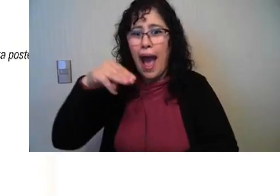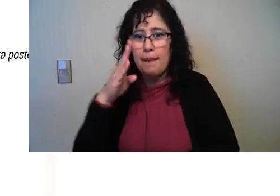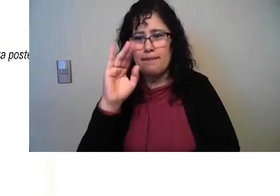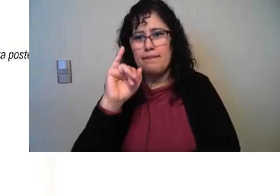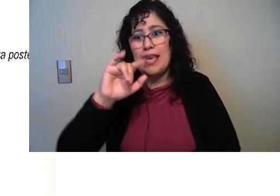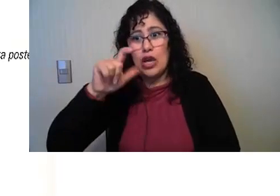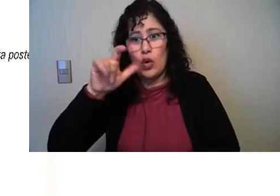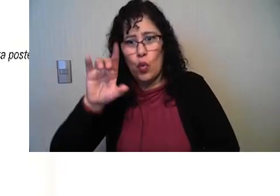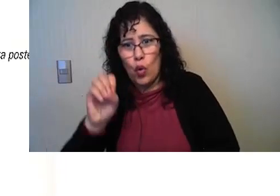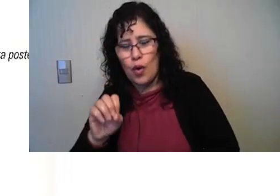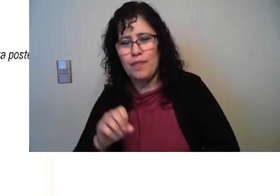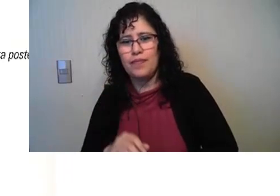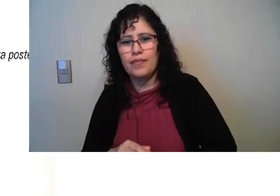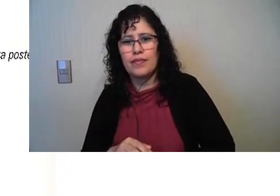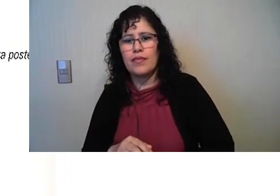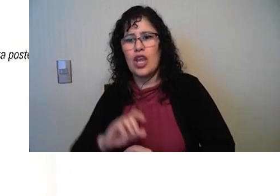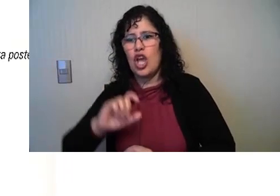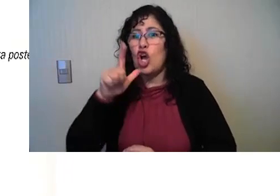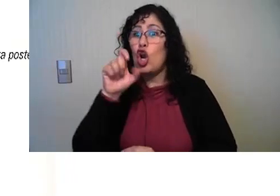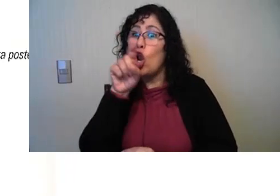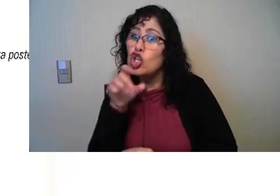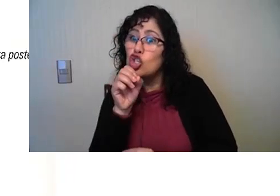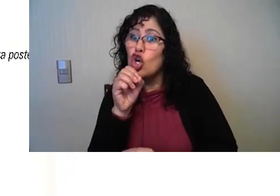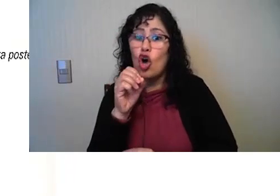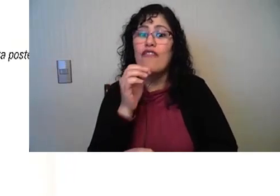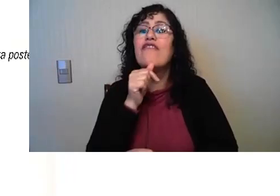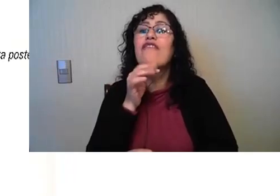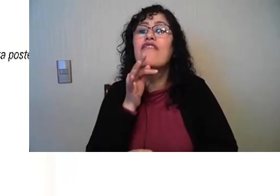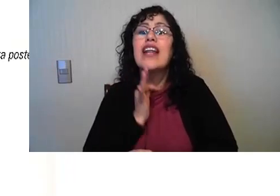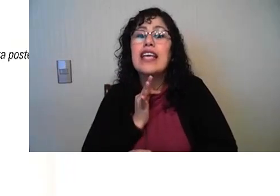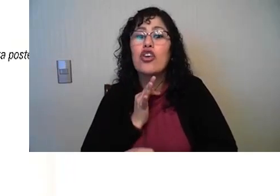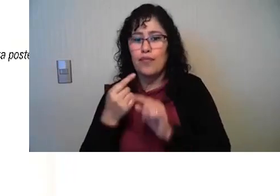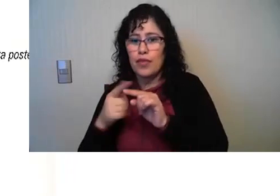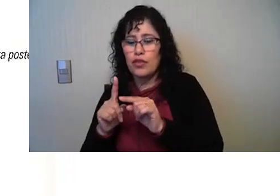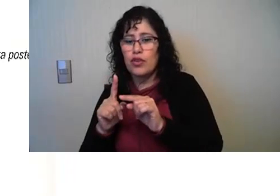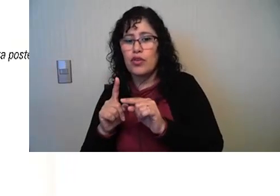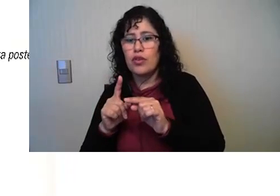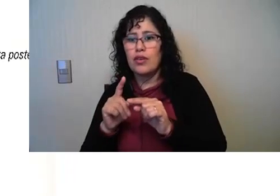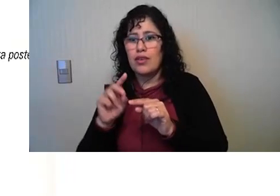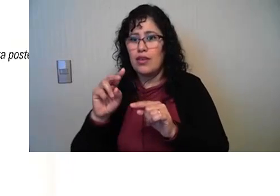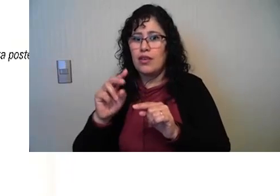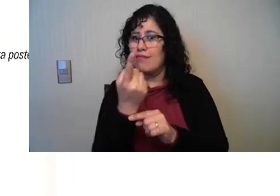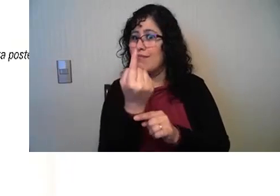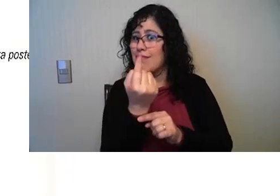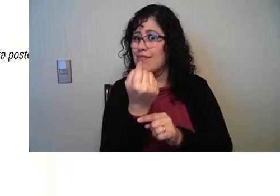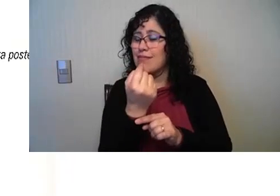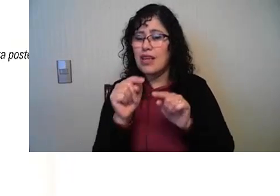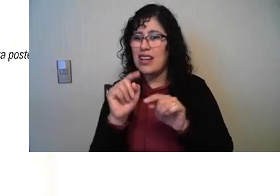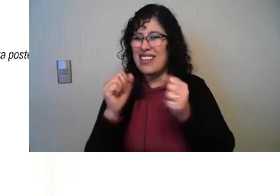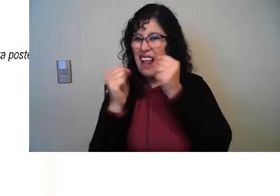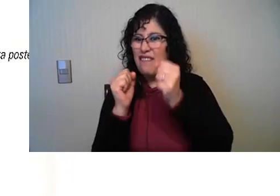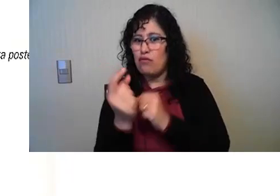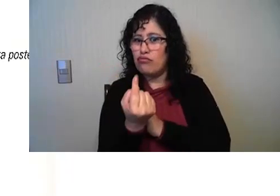para el glosofaringeo, para el vago y para el accesorio, para el décimo primero en su porción